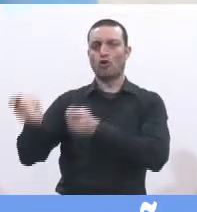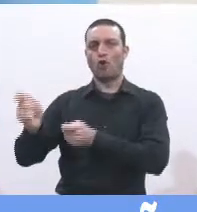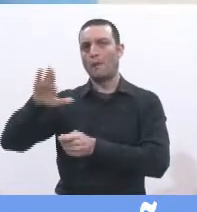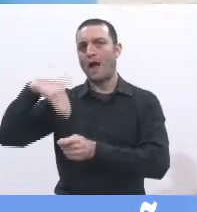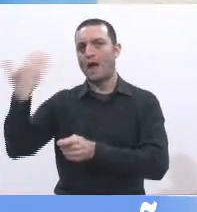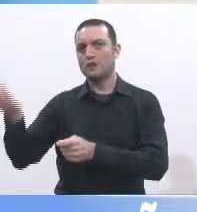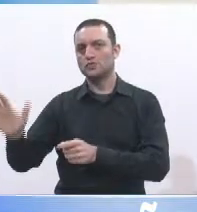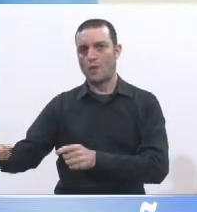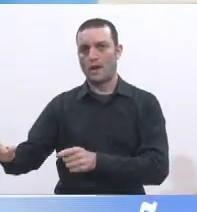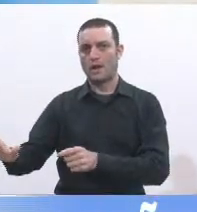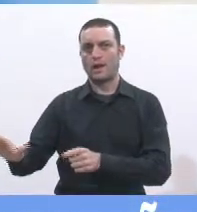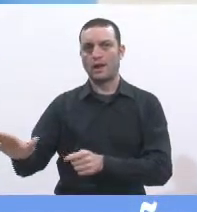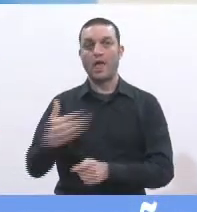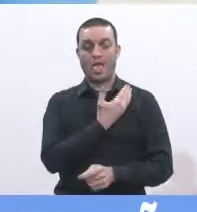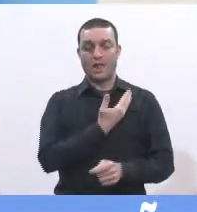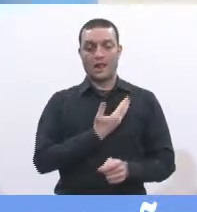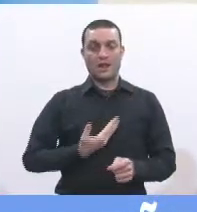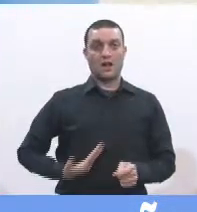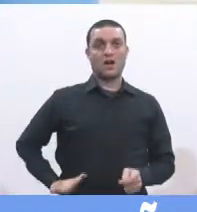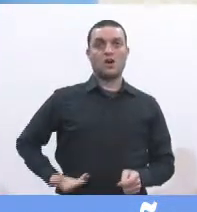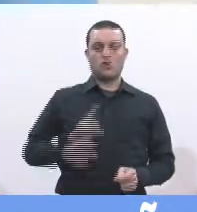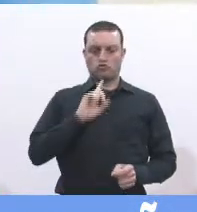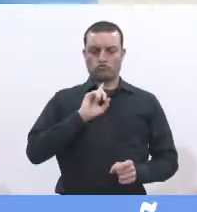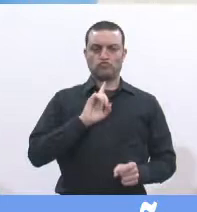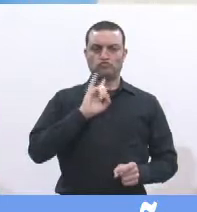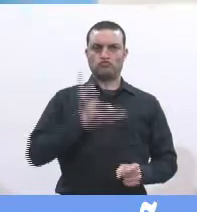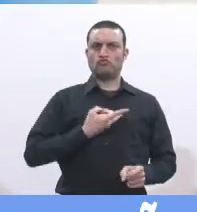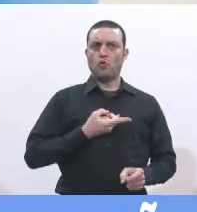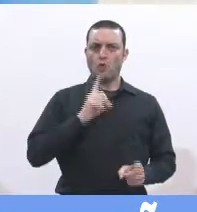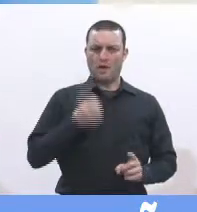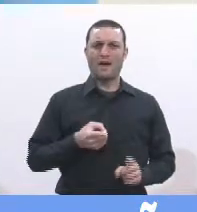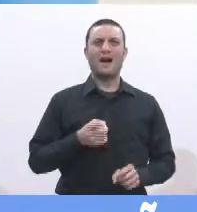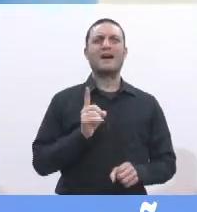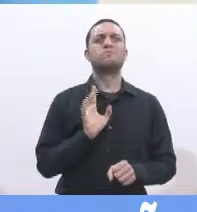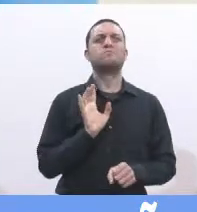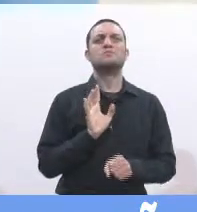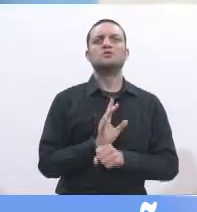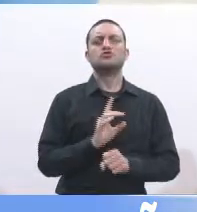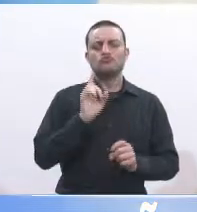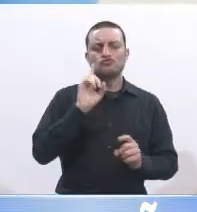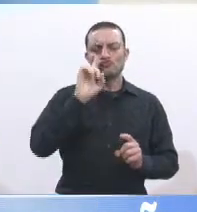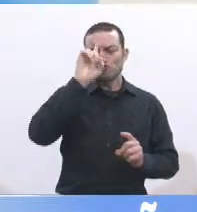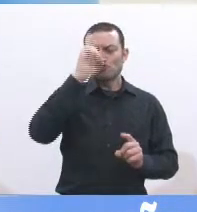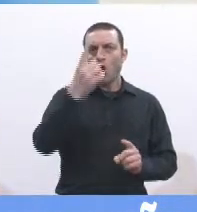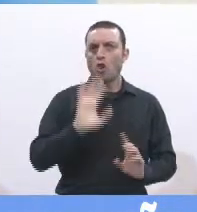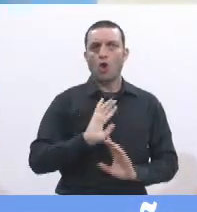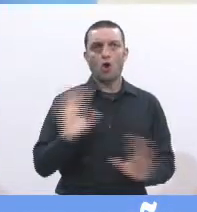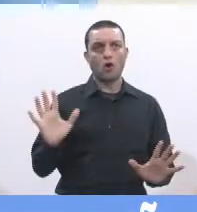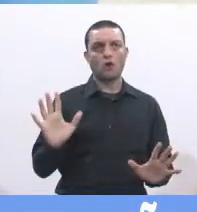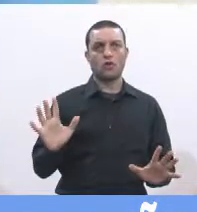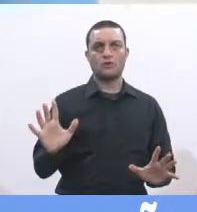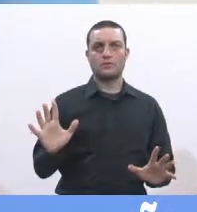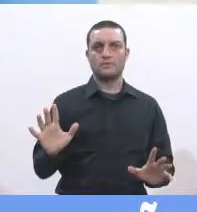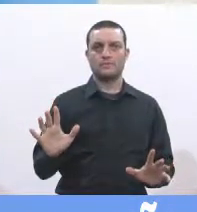arbitraria, unidireccional, discrecional, autoritaria. Pero no terminó ahí. Tenemos